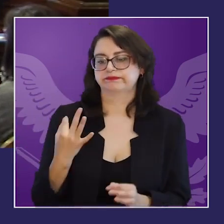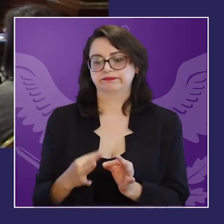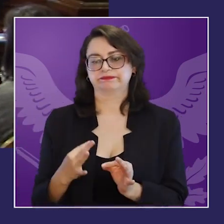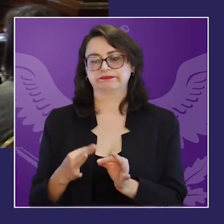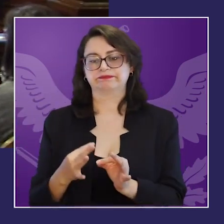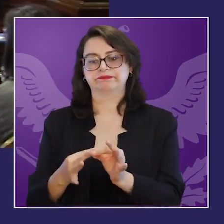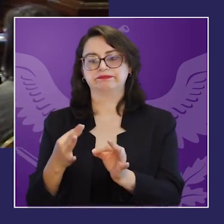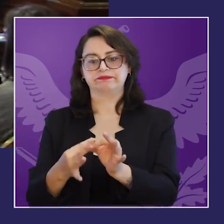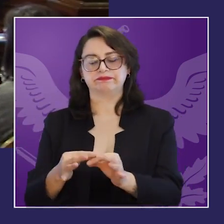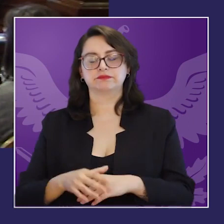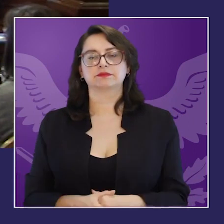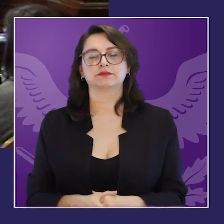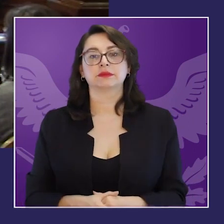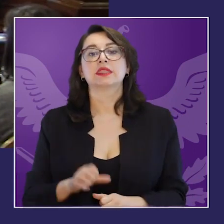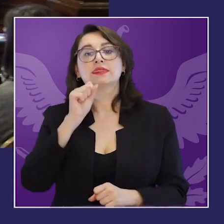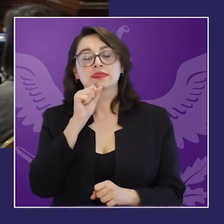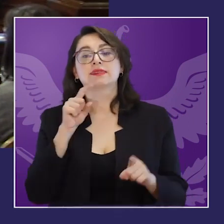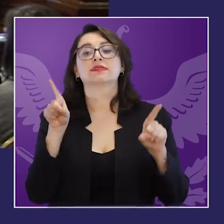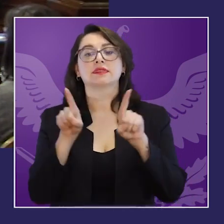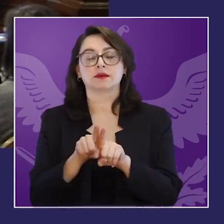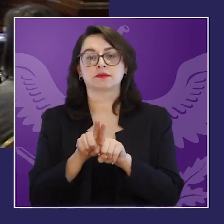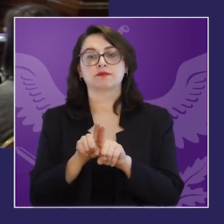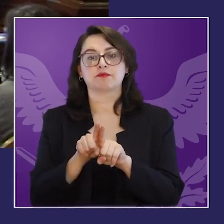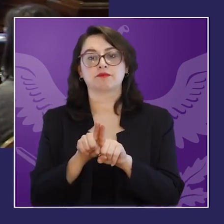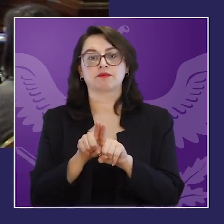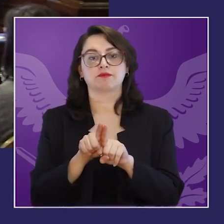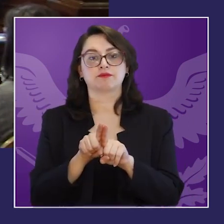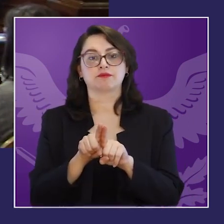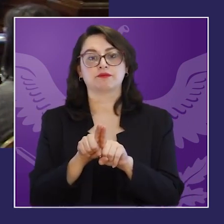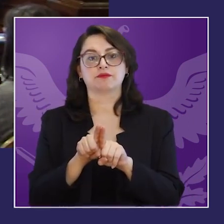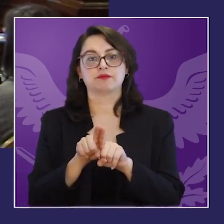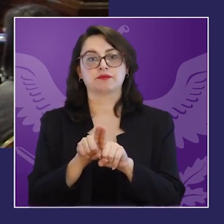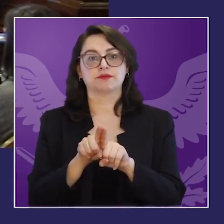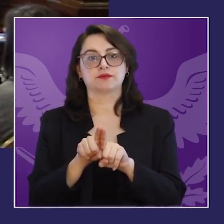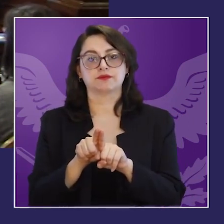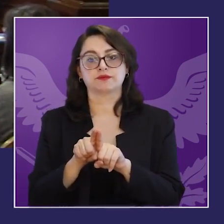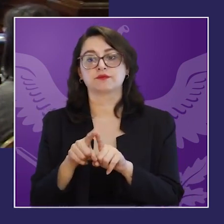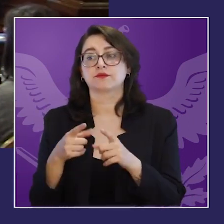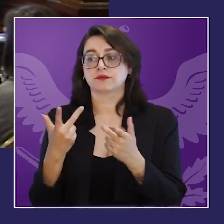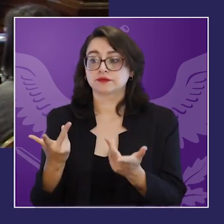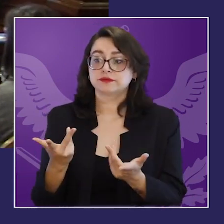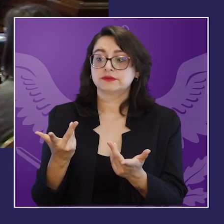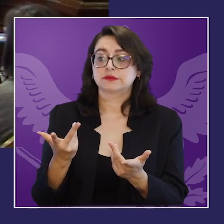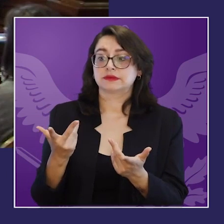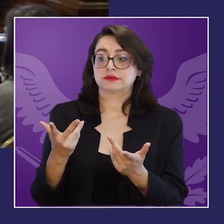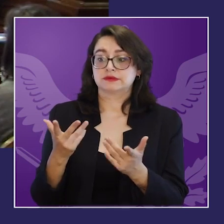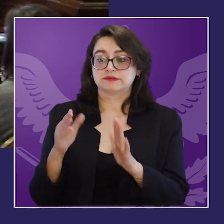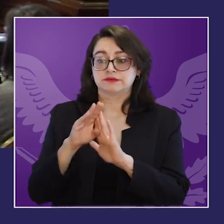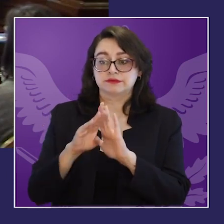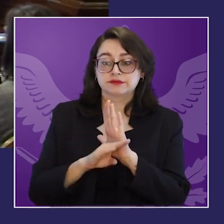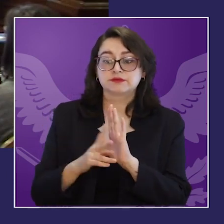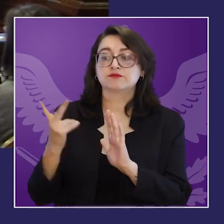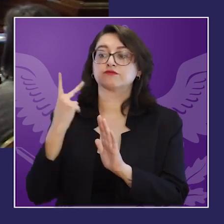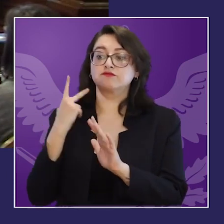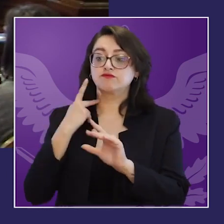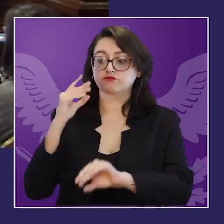y de aplicación del enfoque de género en la investigación y sanción de estos delitos. Además, para asegurar un